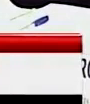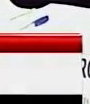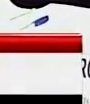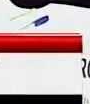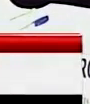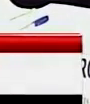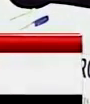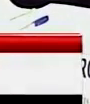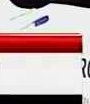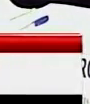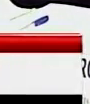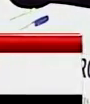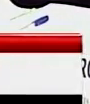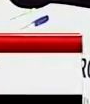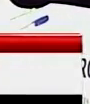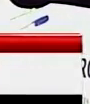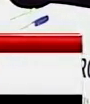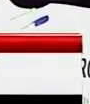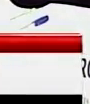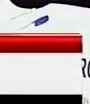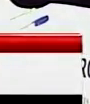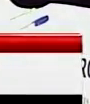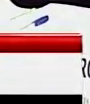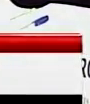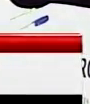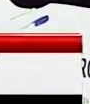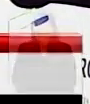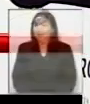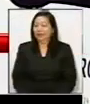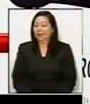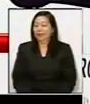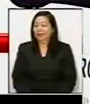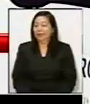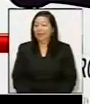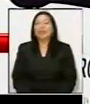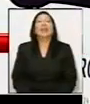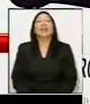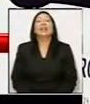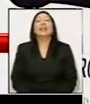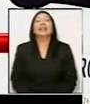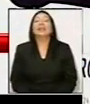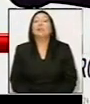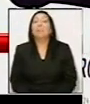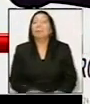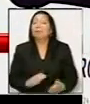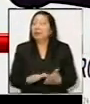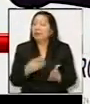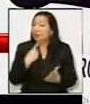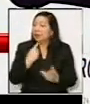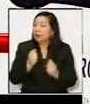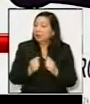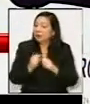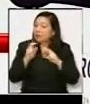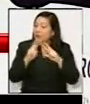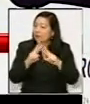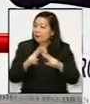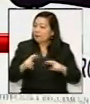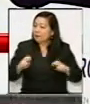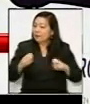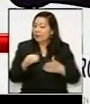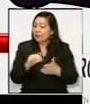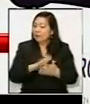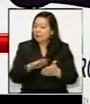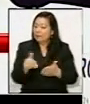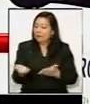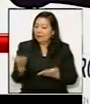propuesta presidente y en el literal número dos dice los términos de la formalización de la investigación preparatorio la acusación fiscal